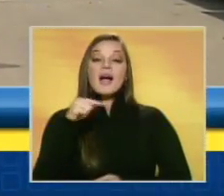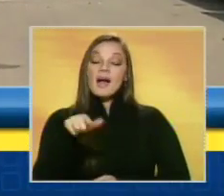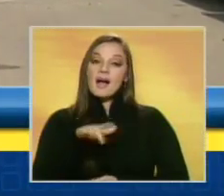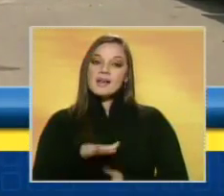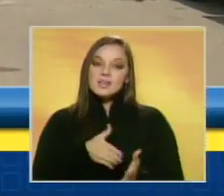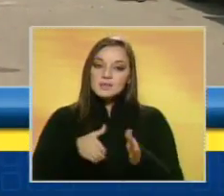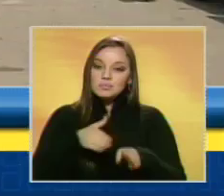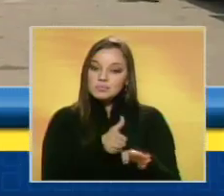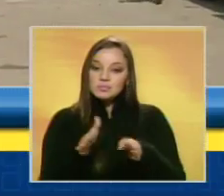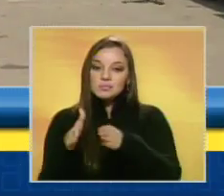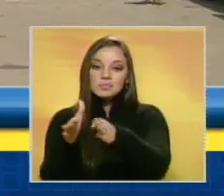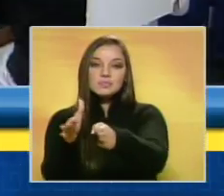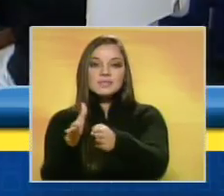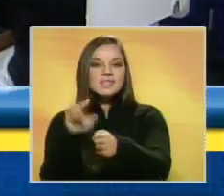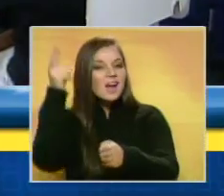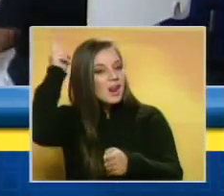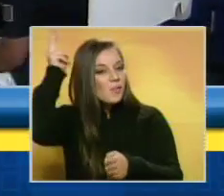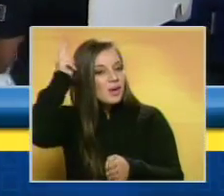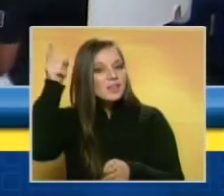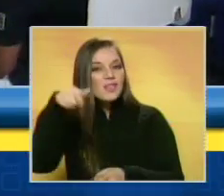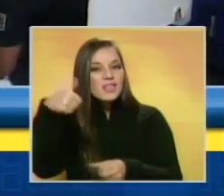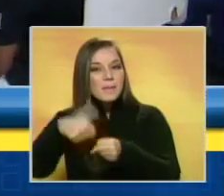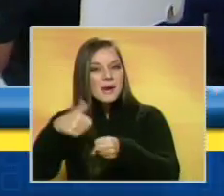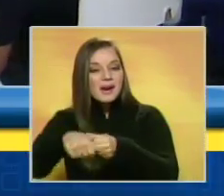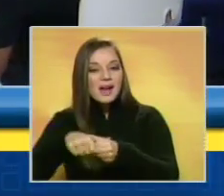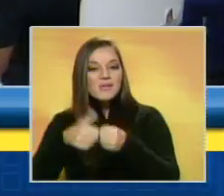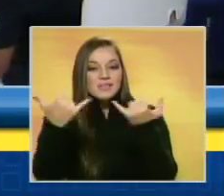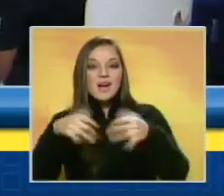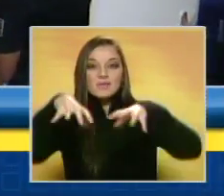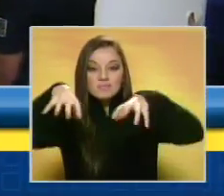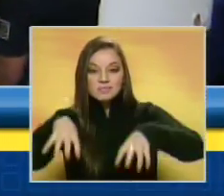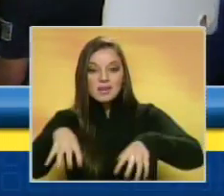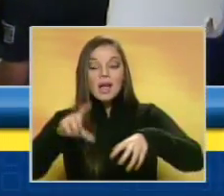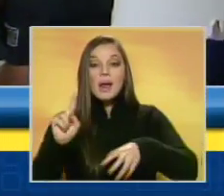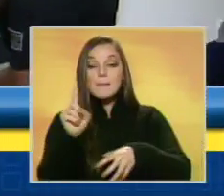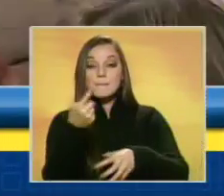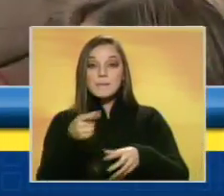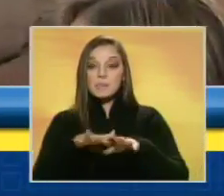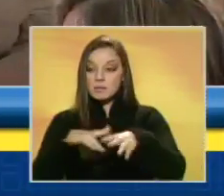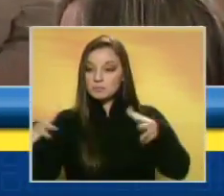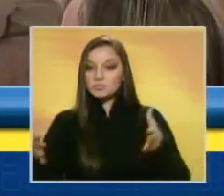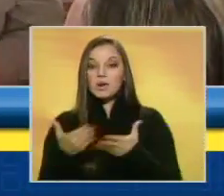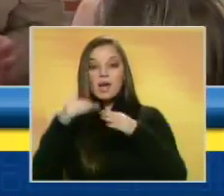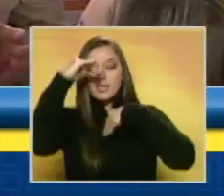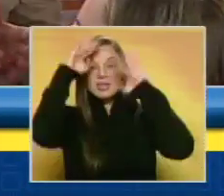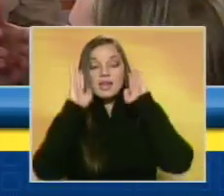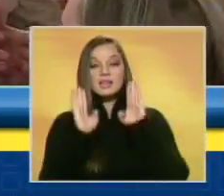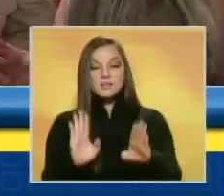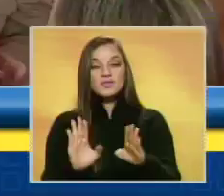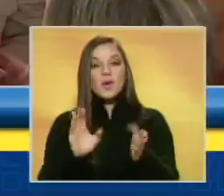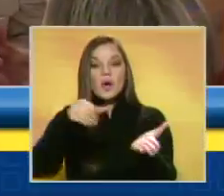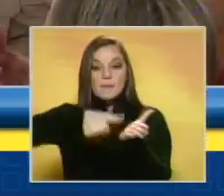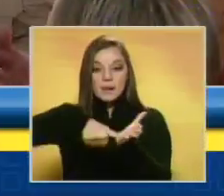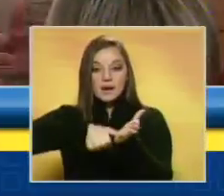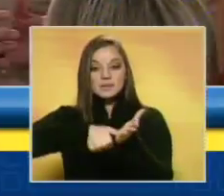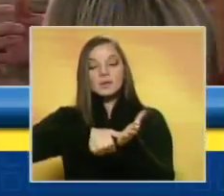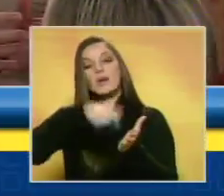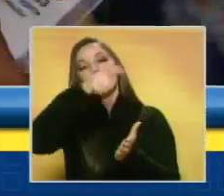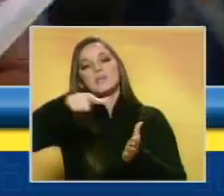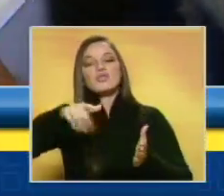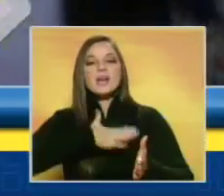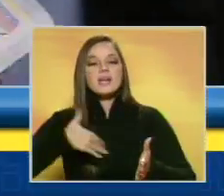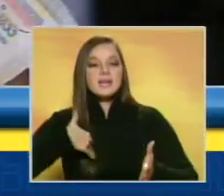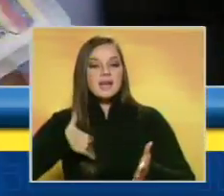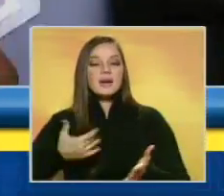vía Atulé, en el sector La Guajirita de Maracaibo, fue instalada la primera jornada de servicio administrativo de identificación, migración y